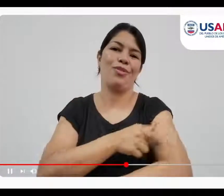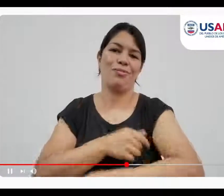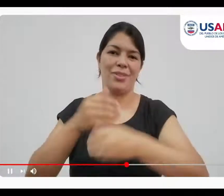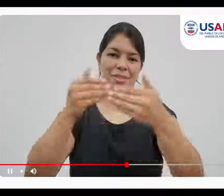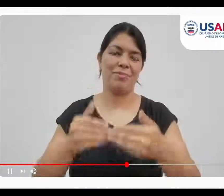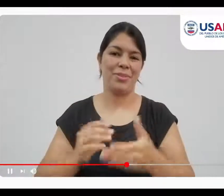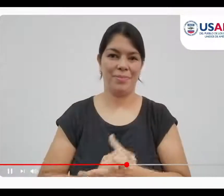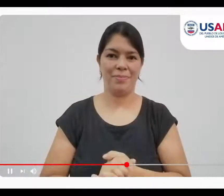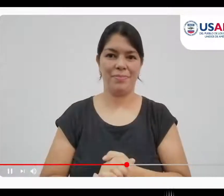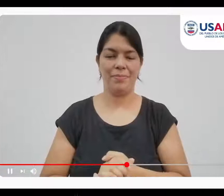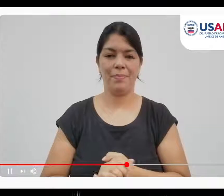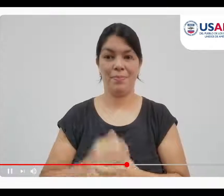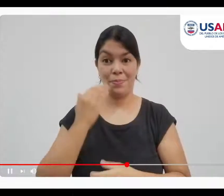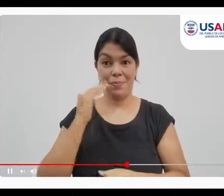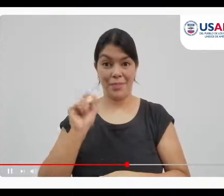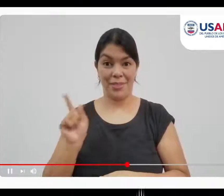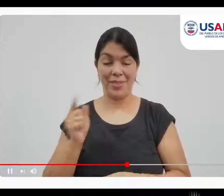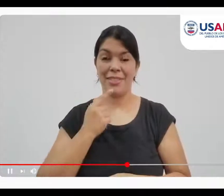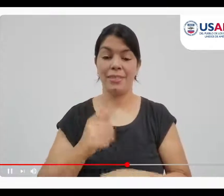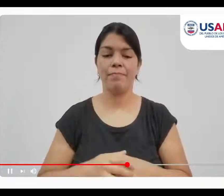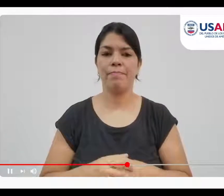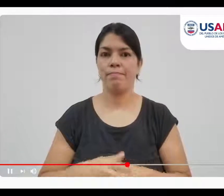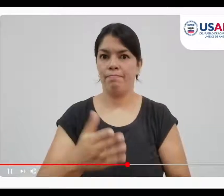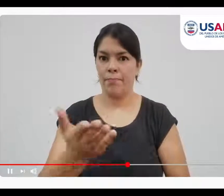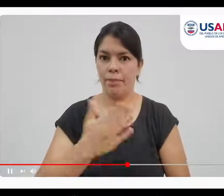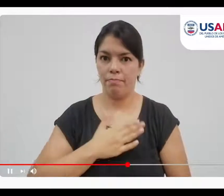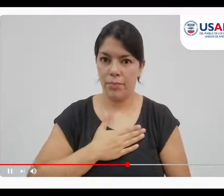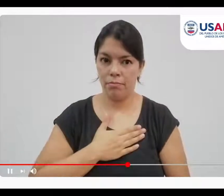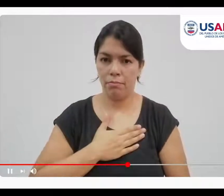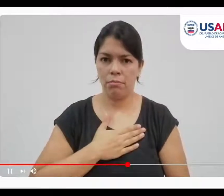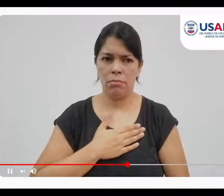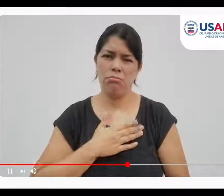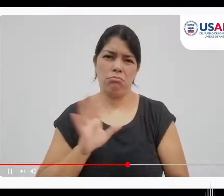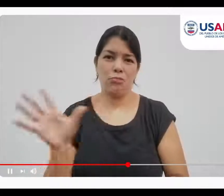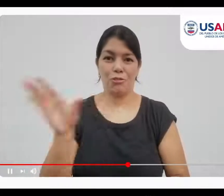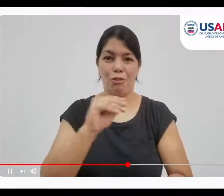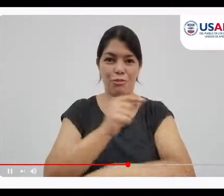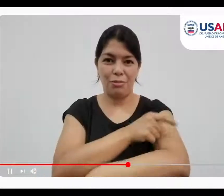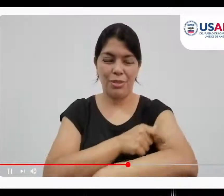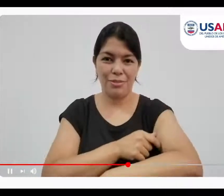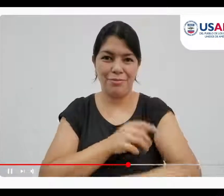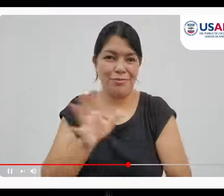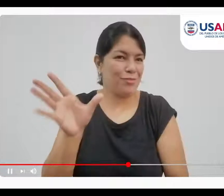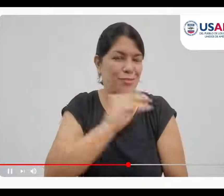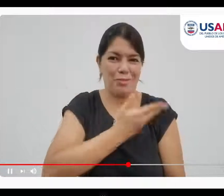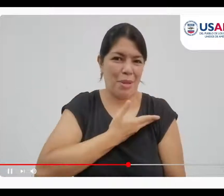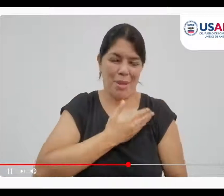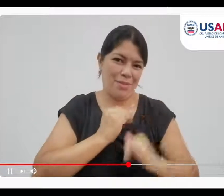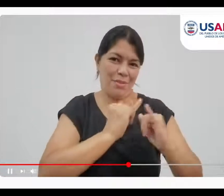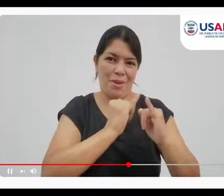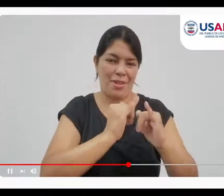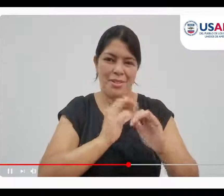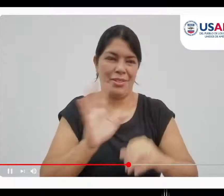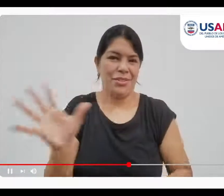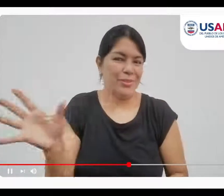Comité de Discapacidad. Imagínate que para mí, y para todo el comité y todas las mamitas y las